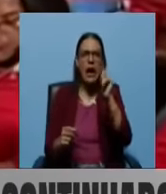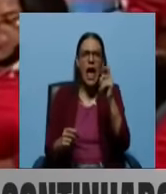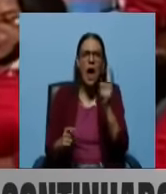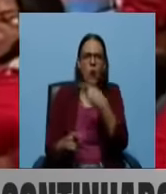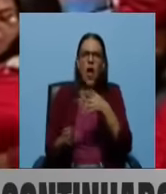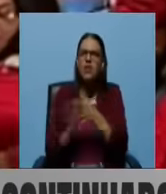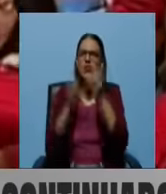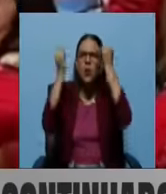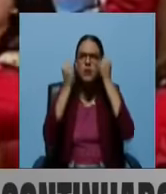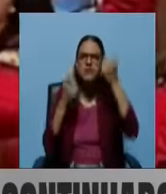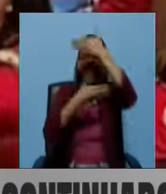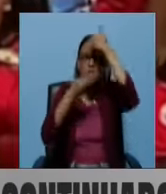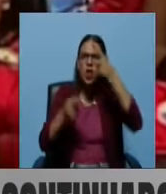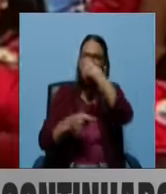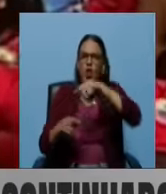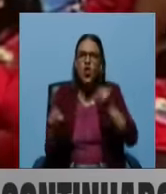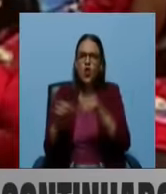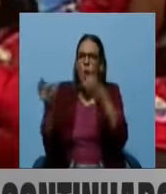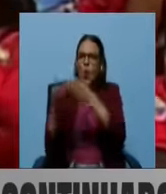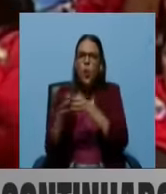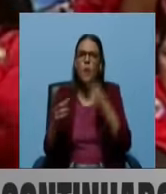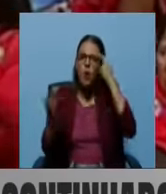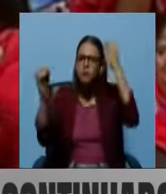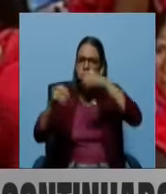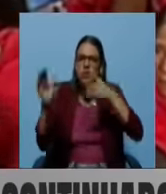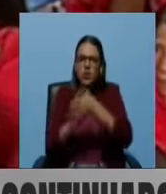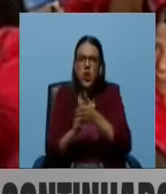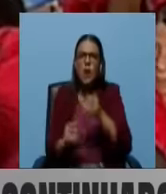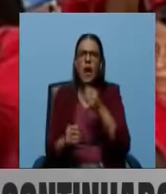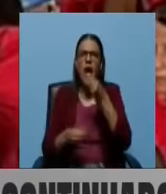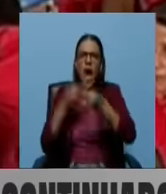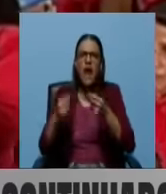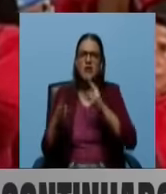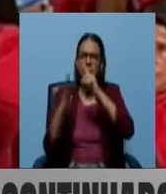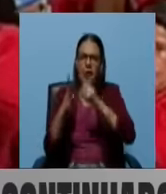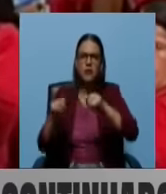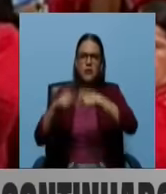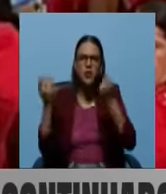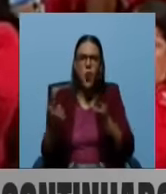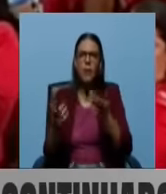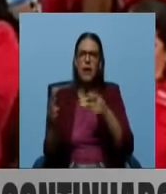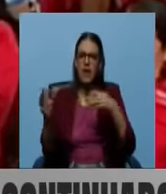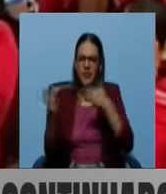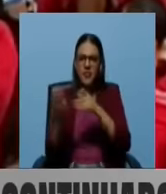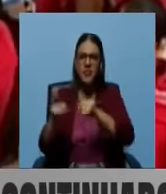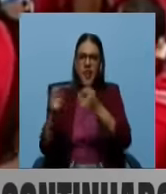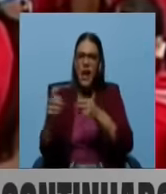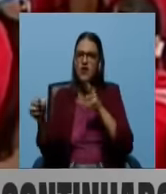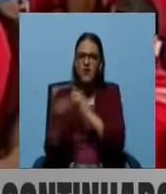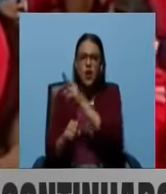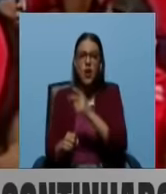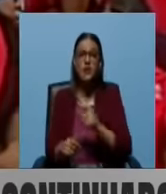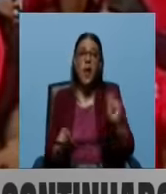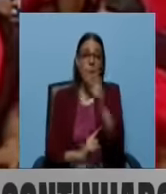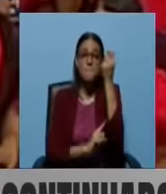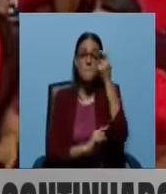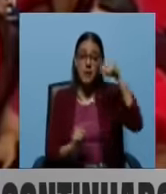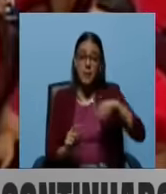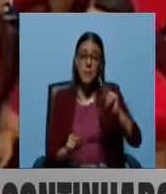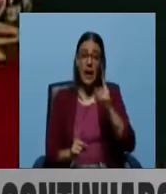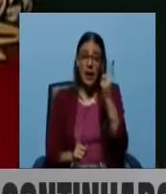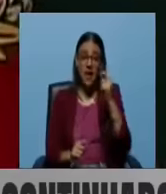vinculados al AMPA, tanto que por primera vez en la historia de Venezuela, por primera vez en la historia de